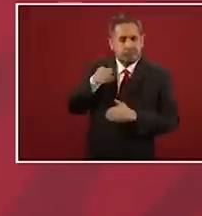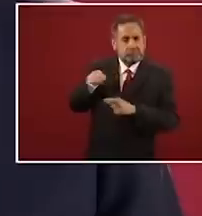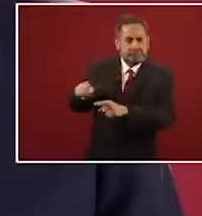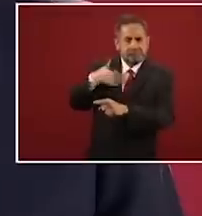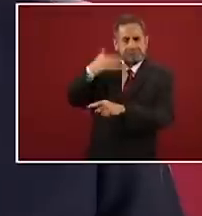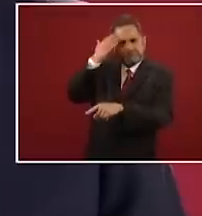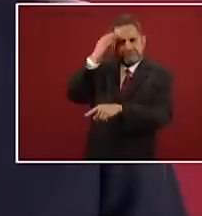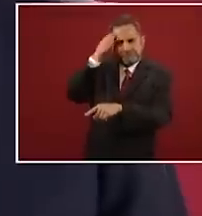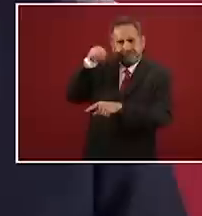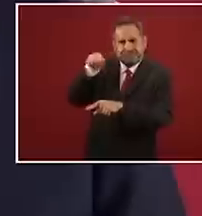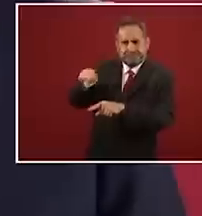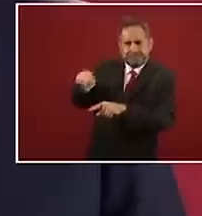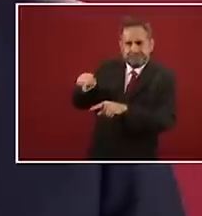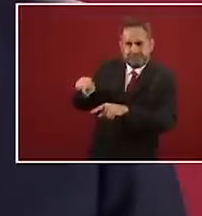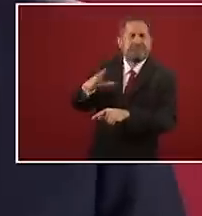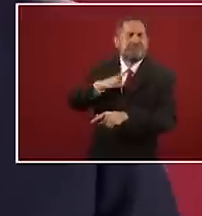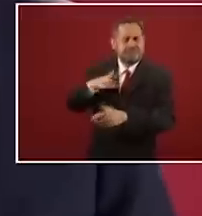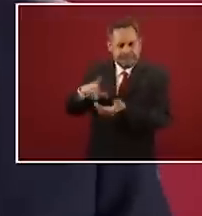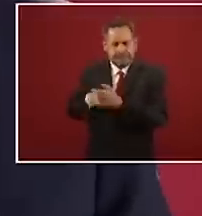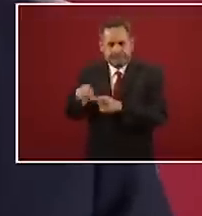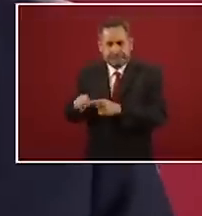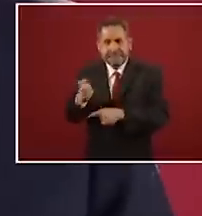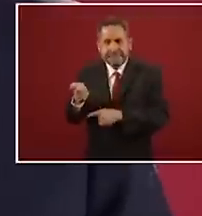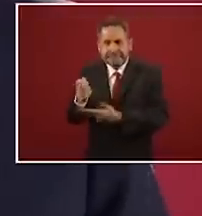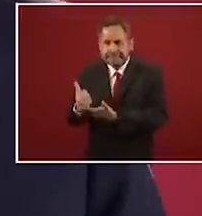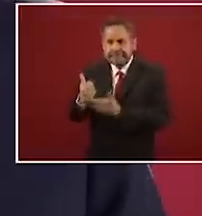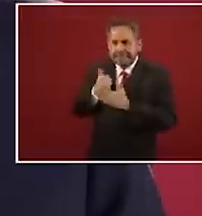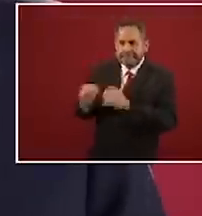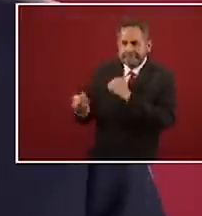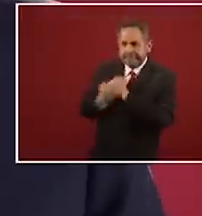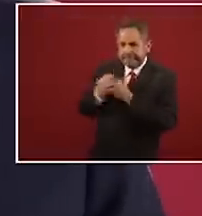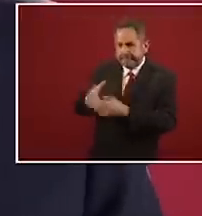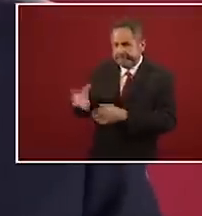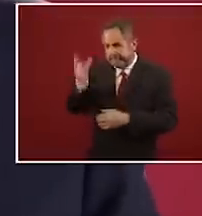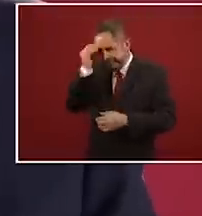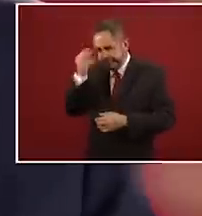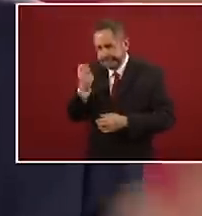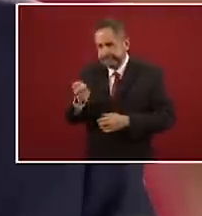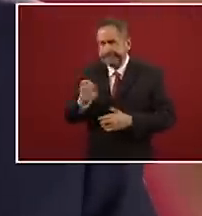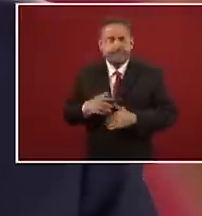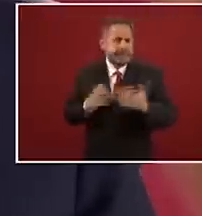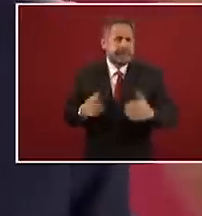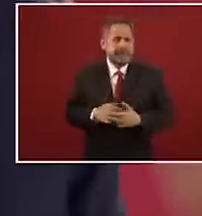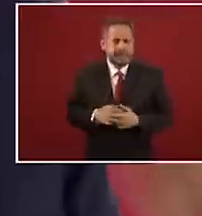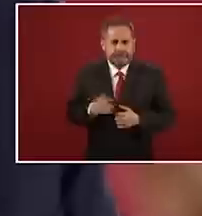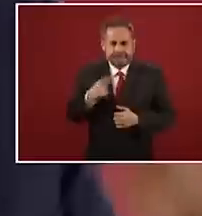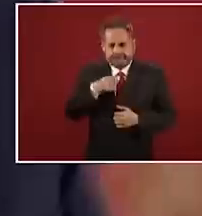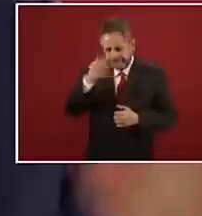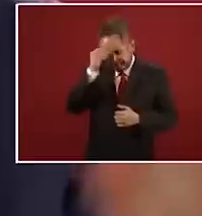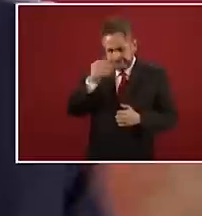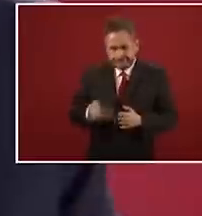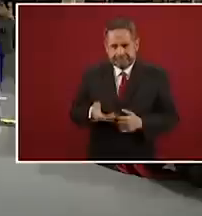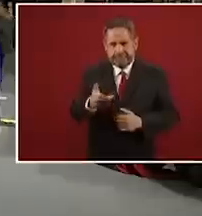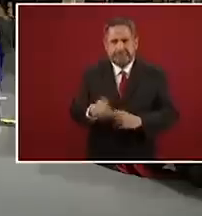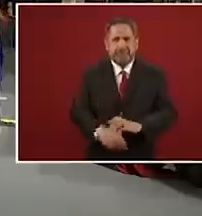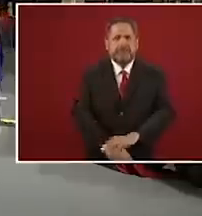exitosos, que los han habido. Entonces, eso me ayuda muchísimo. Entonces, para mantener la polémica.